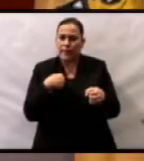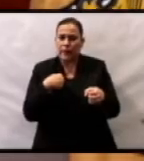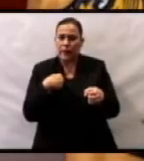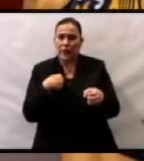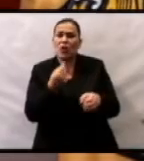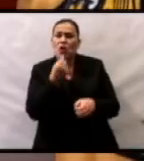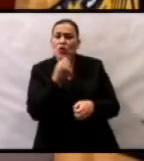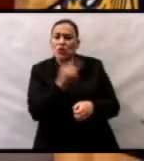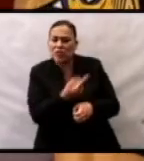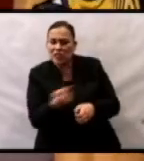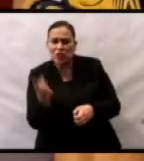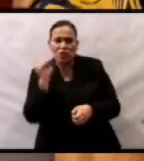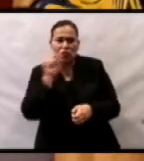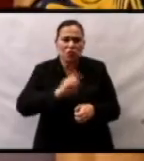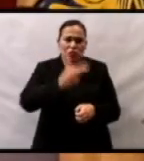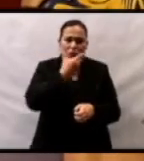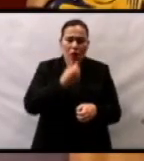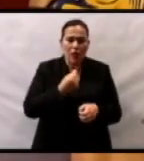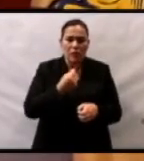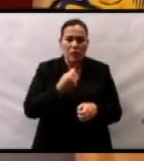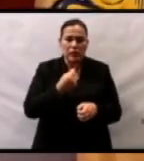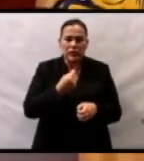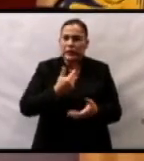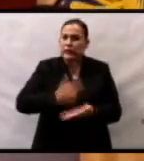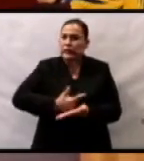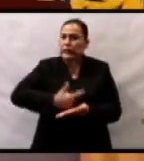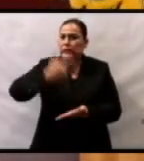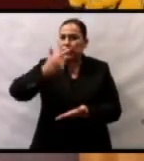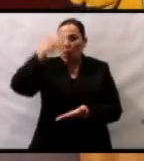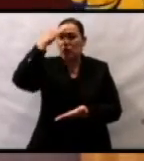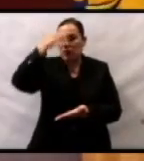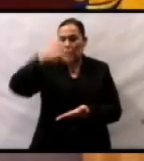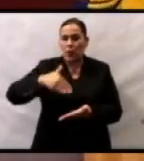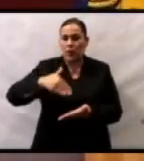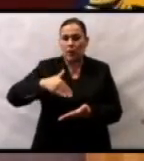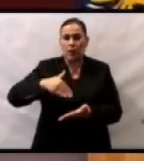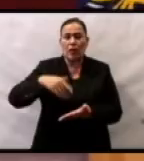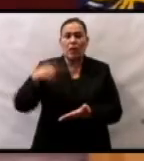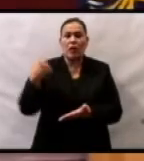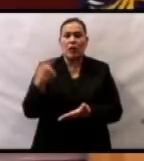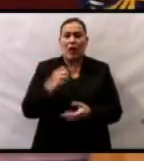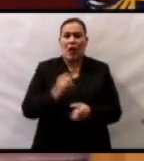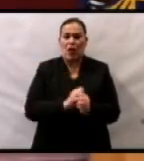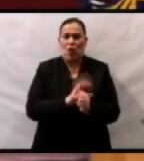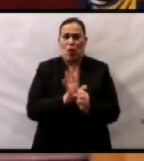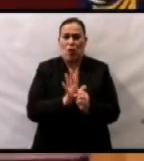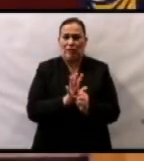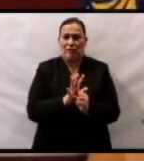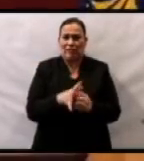niños, las niñas, es grave saber que el COVID incrementó